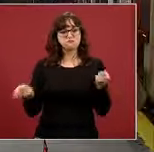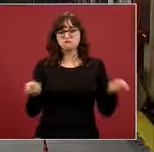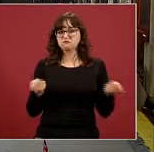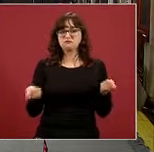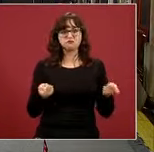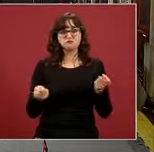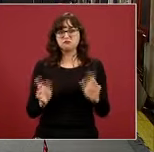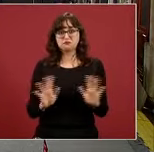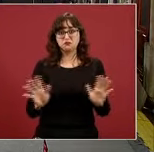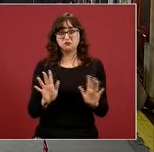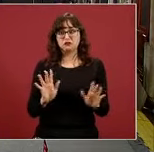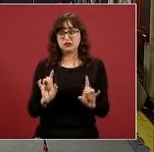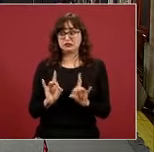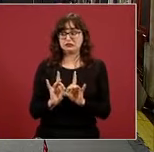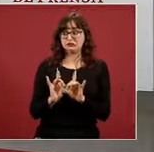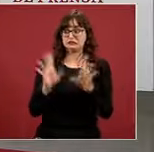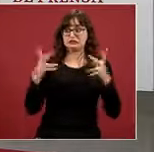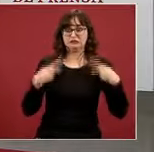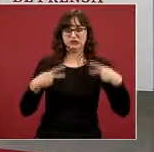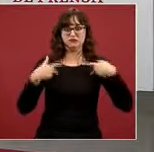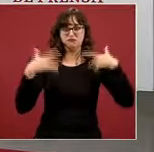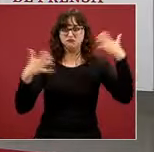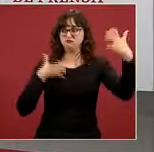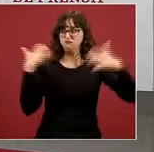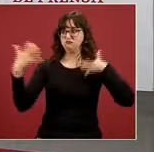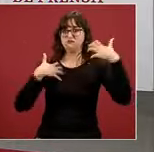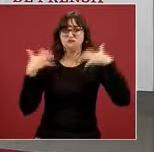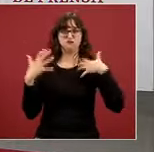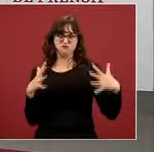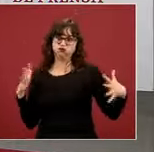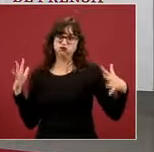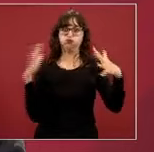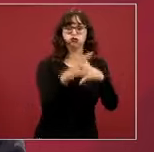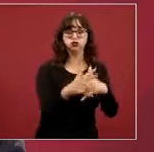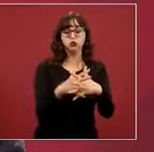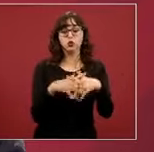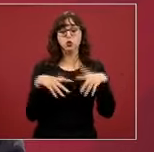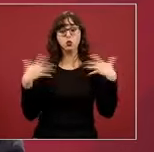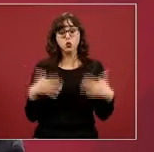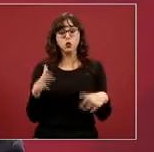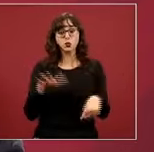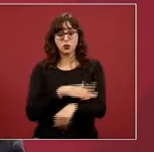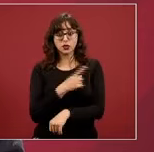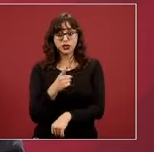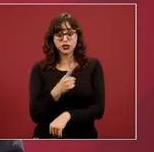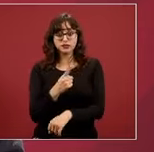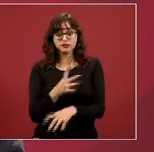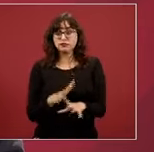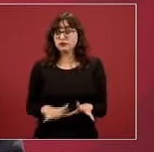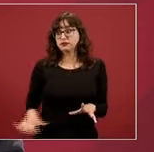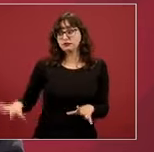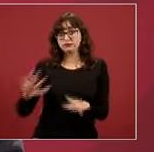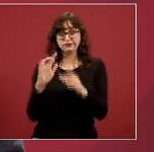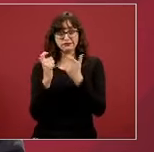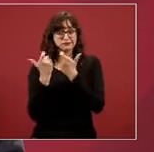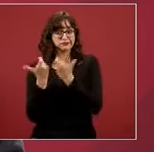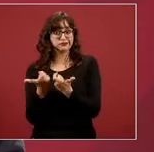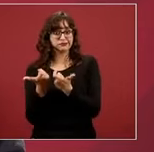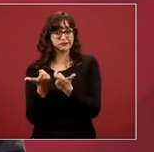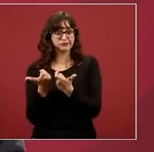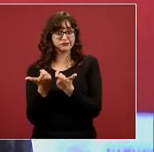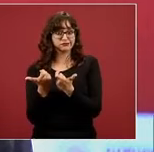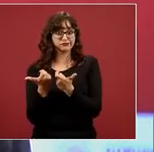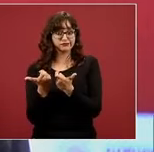extremadamente alto riesgo de confrontación social, habida cuenta que México tiene una realidad social y económica